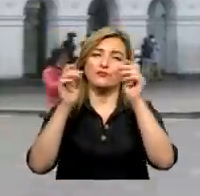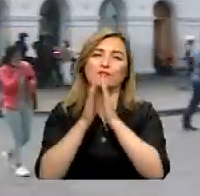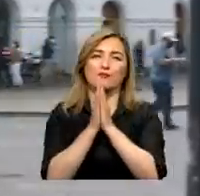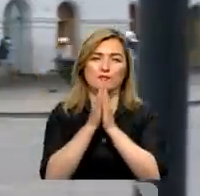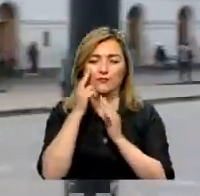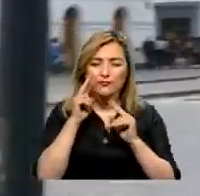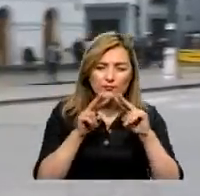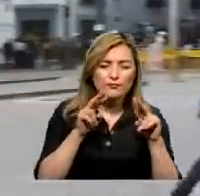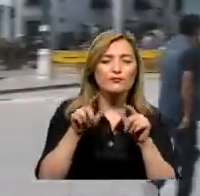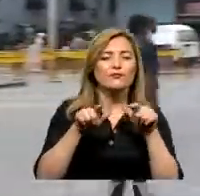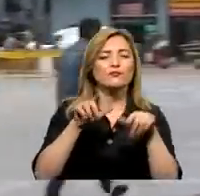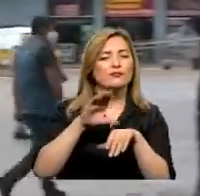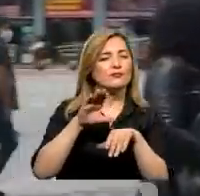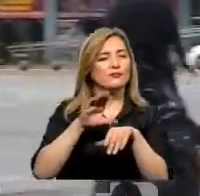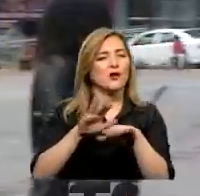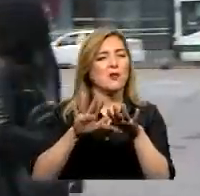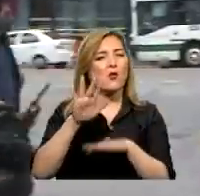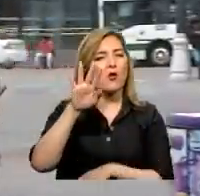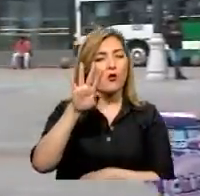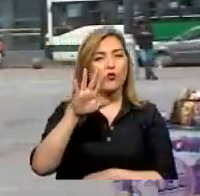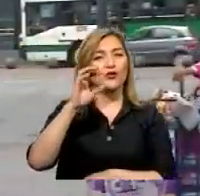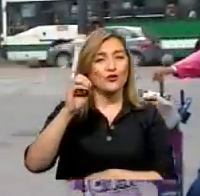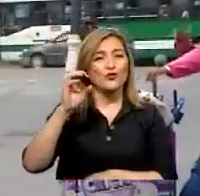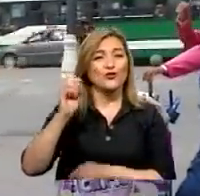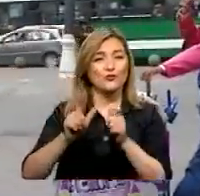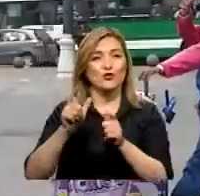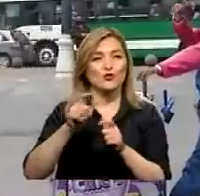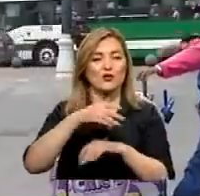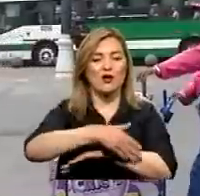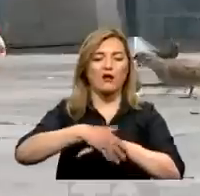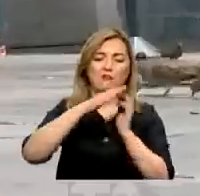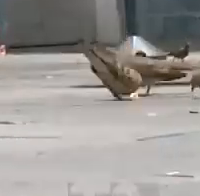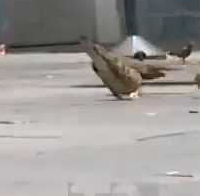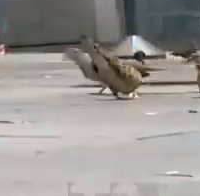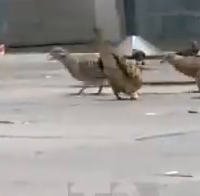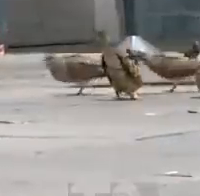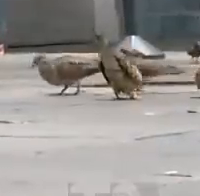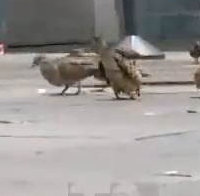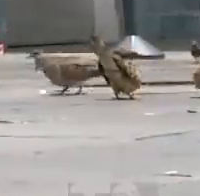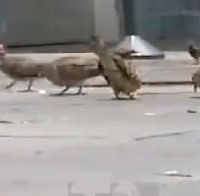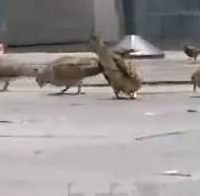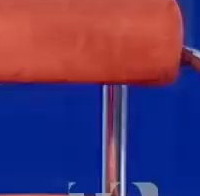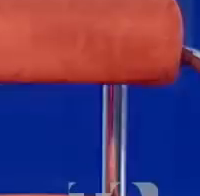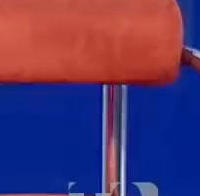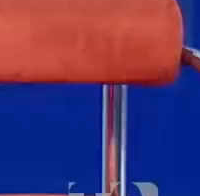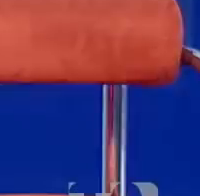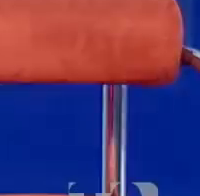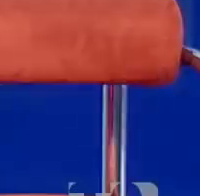que han identificado que en el centro hay alrededor de 400 habitantes de calle. Fernanda Ceballos, 24 horas.